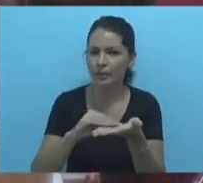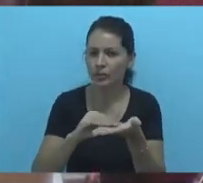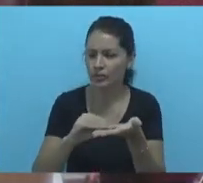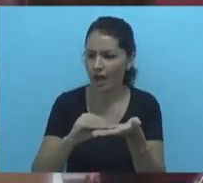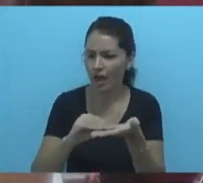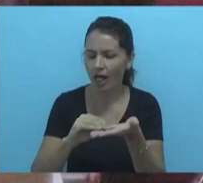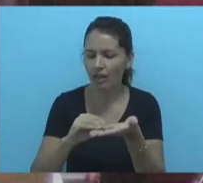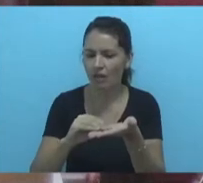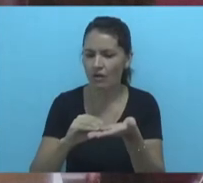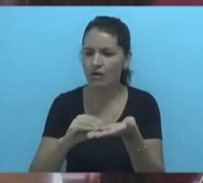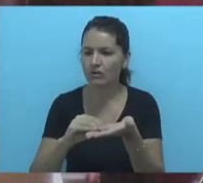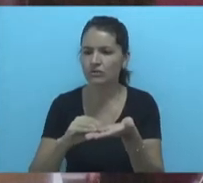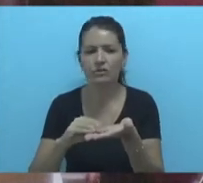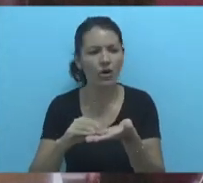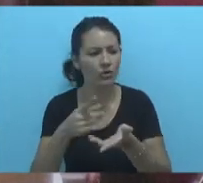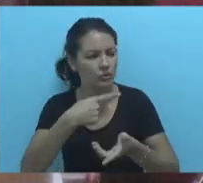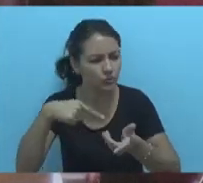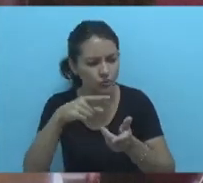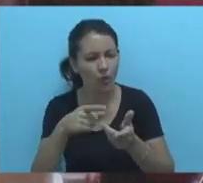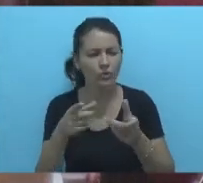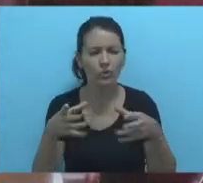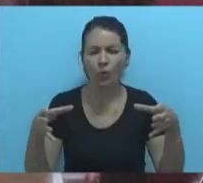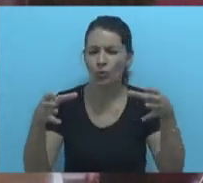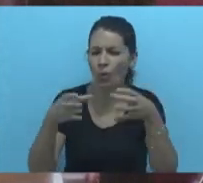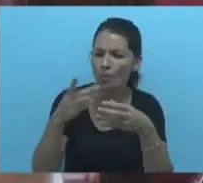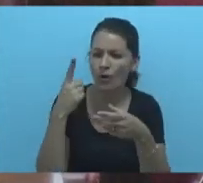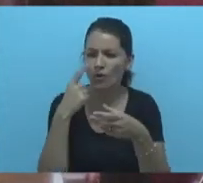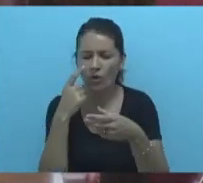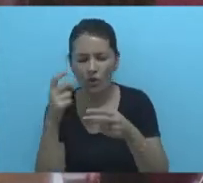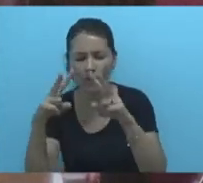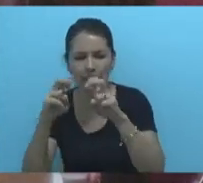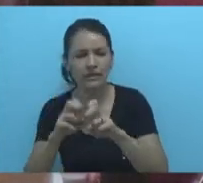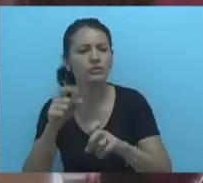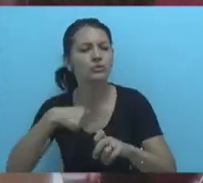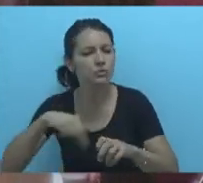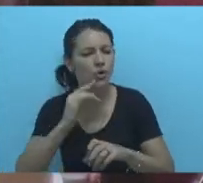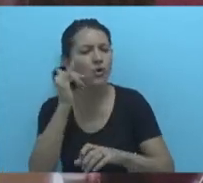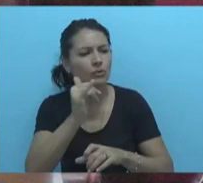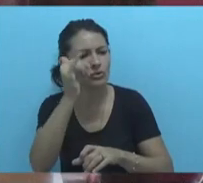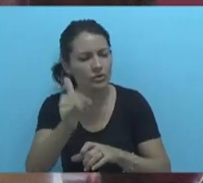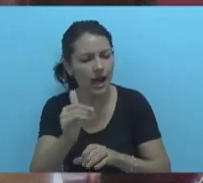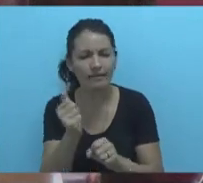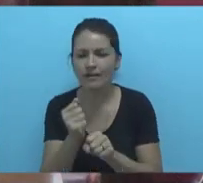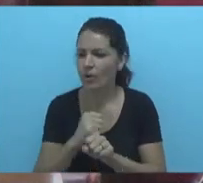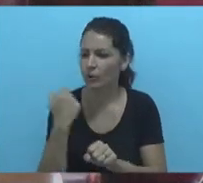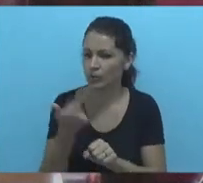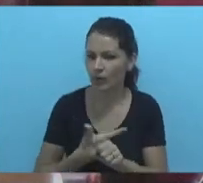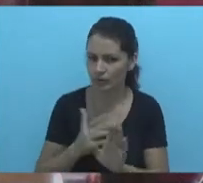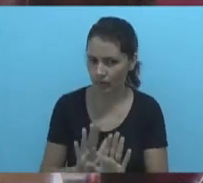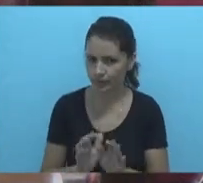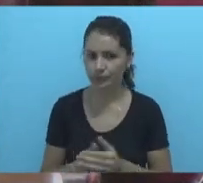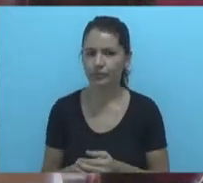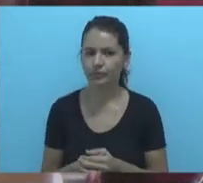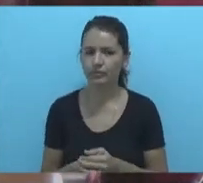es presentar a esta Cámara para que todos puedan disponer el informe de la labor realizado este año. Nosotros